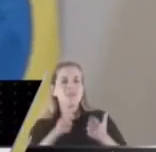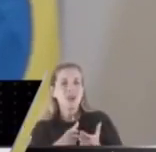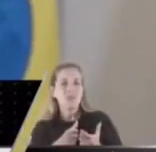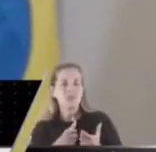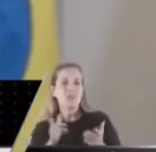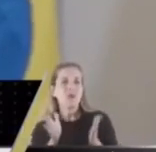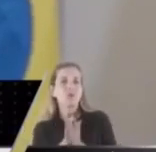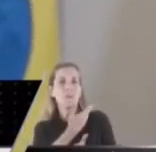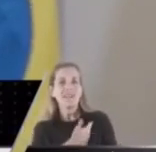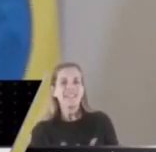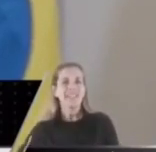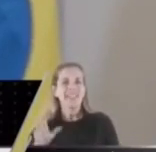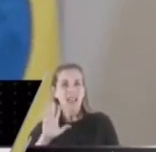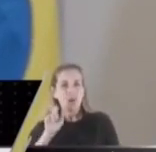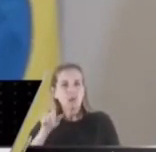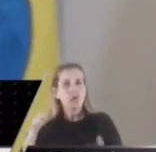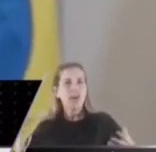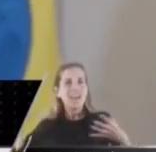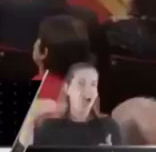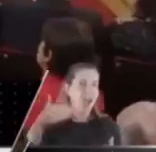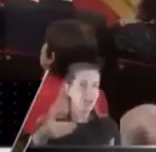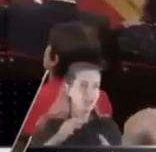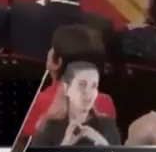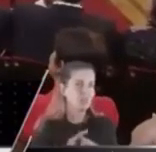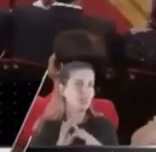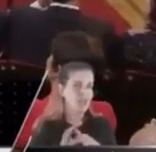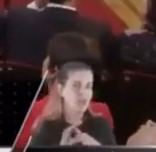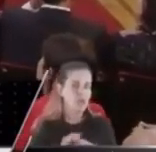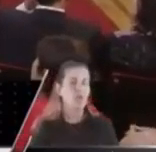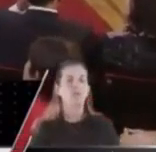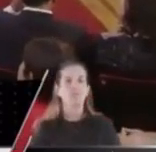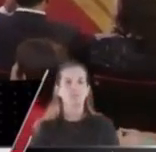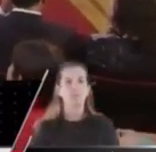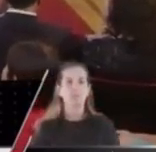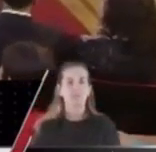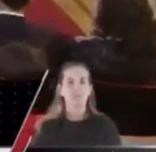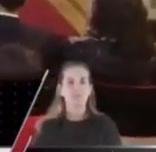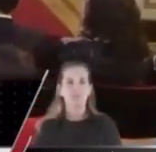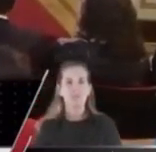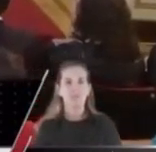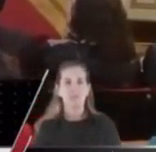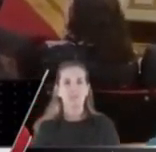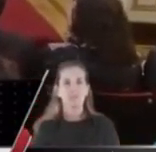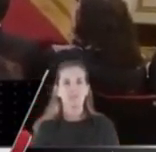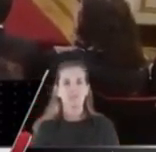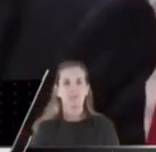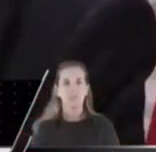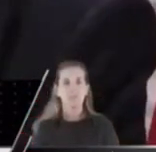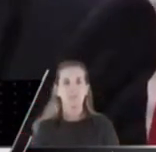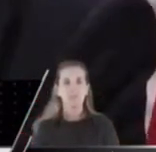reunión con el presidente Lula y con su equipo. Estoy seguro que como consecuencia de esta reunión estamos dando